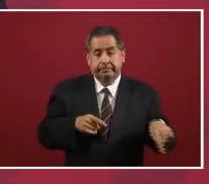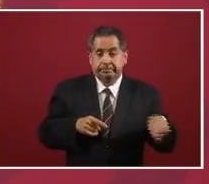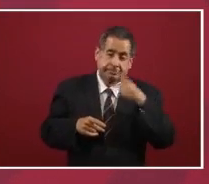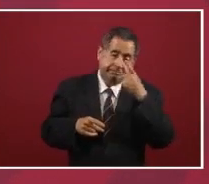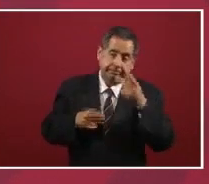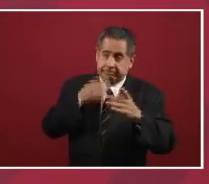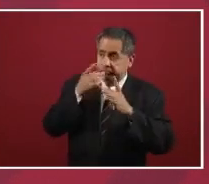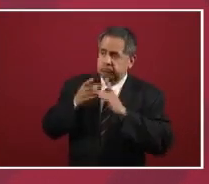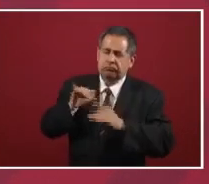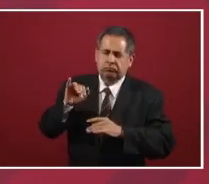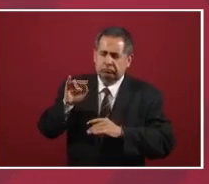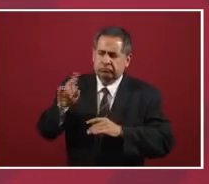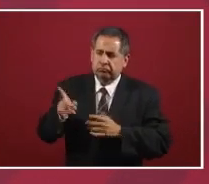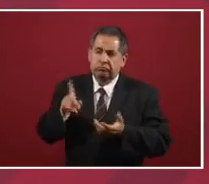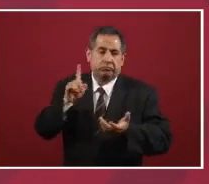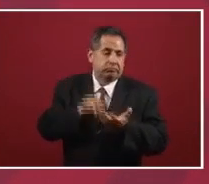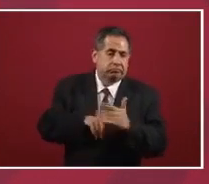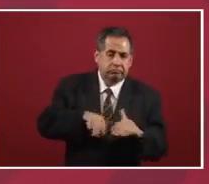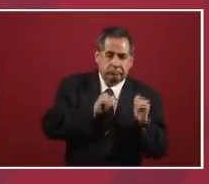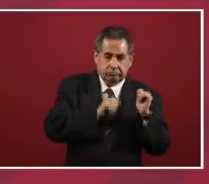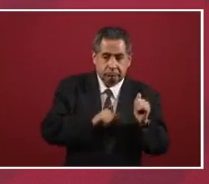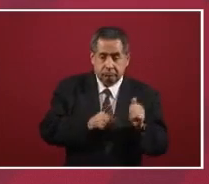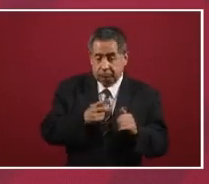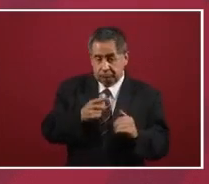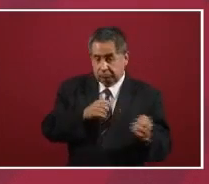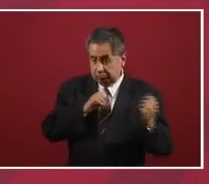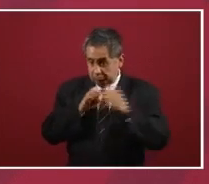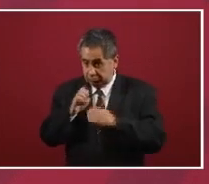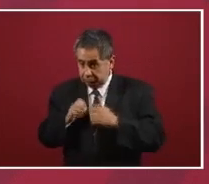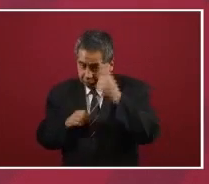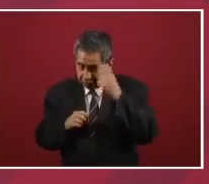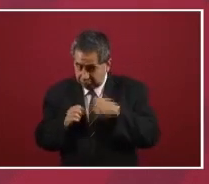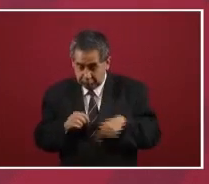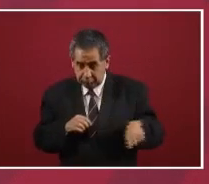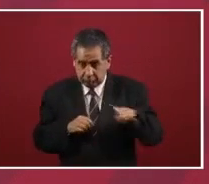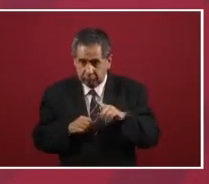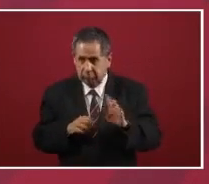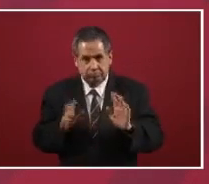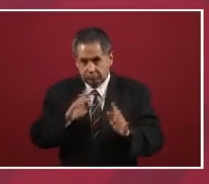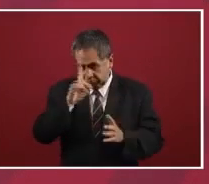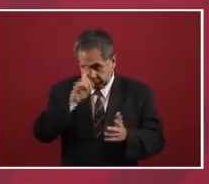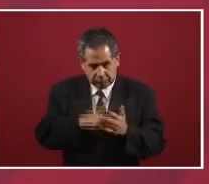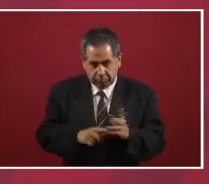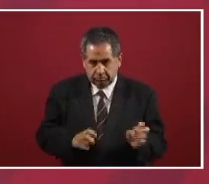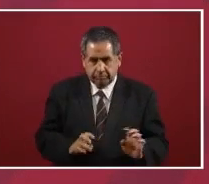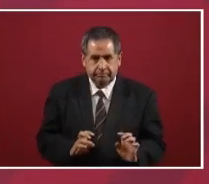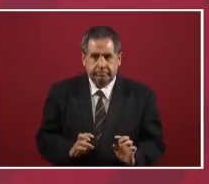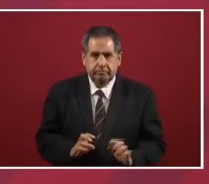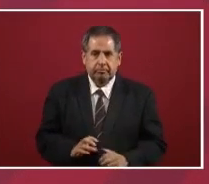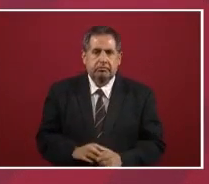que me están diciendo una cosa y están haciendo otra? Yo no creo eso,